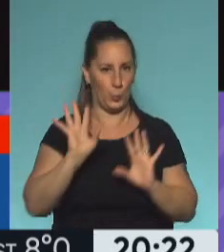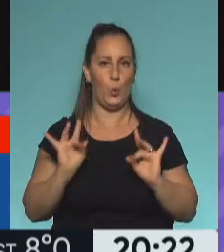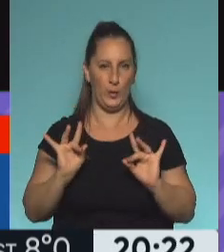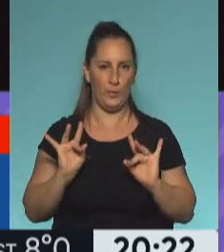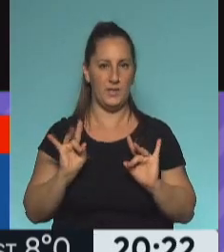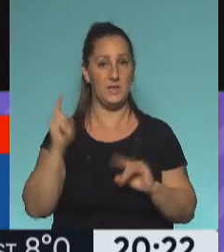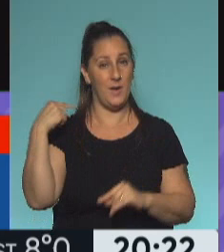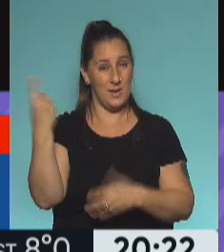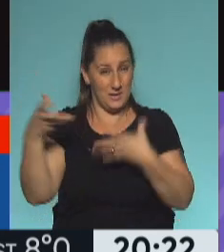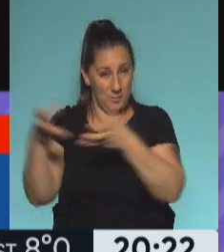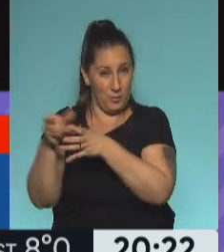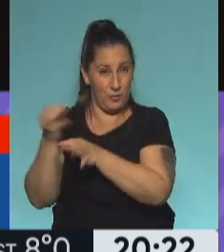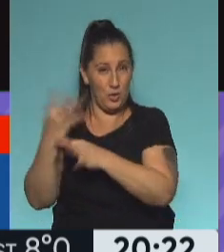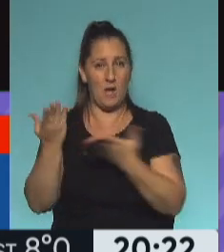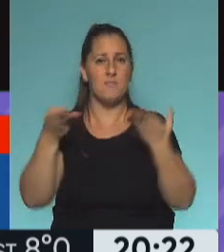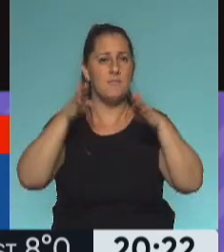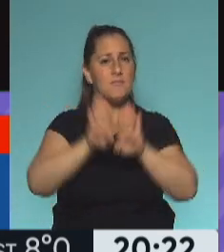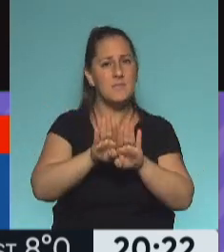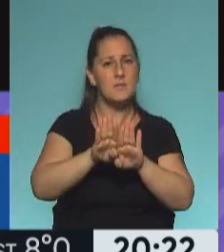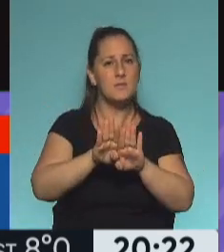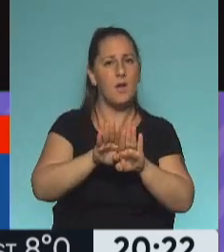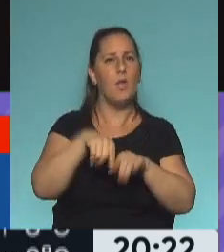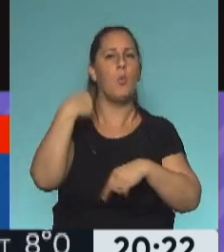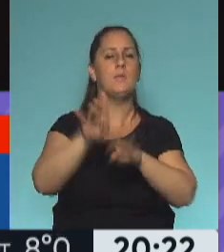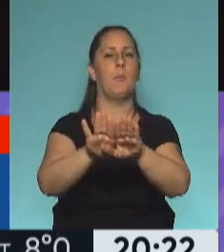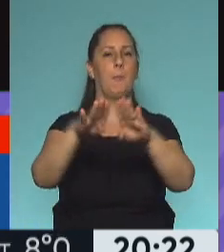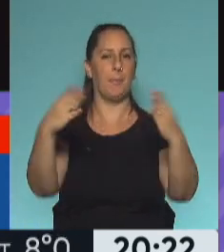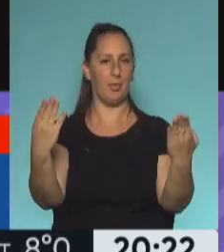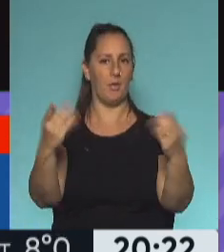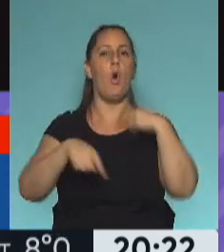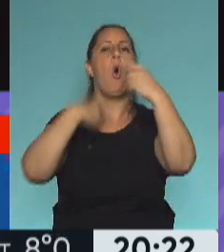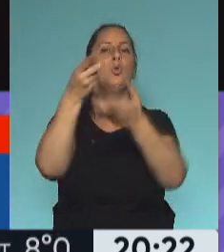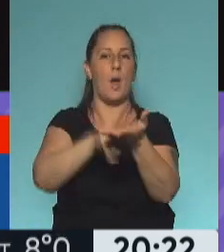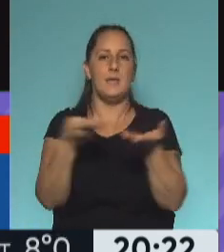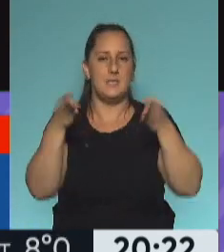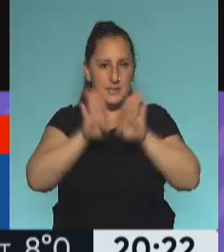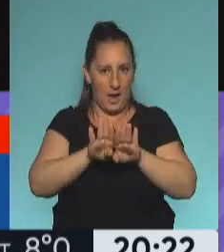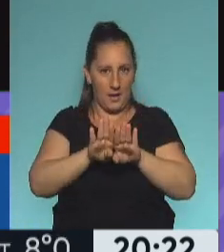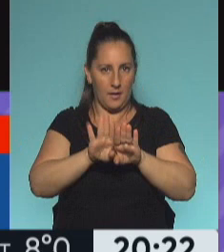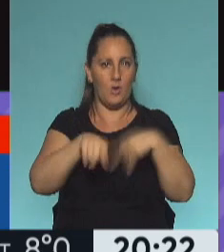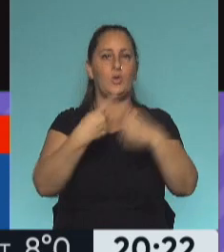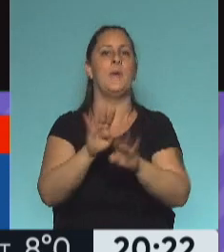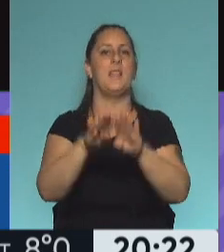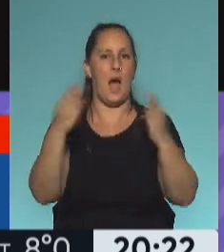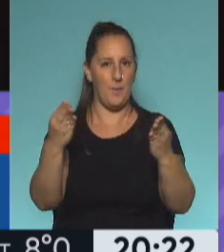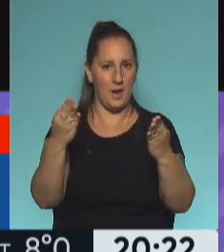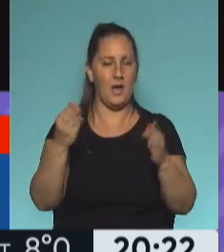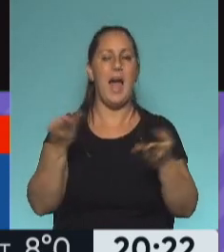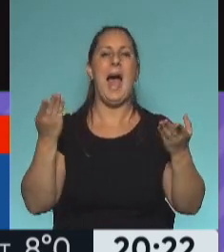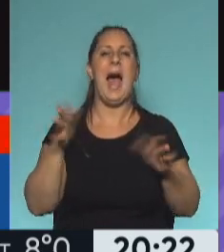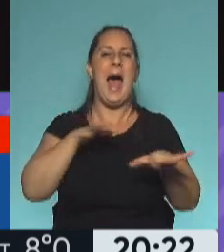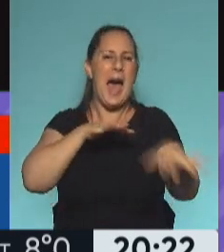han propuesto cierres intermitentes con periodos de actividad. No